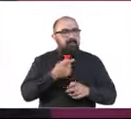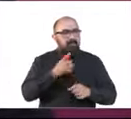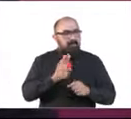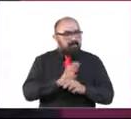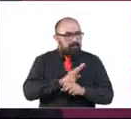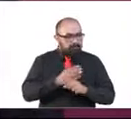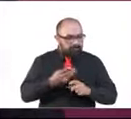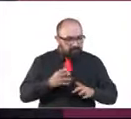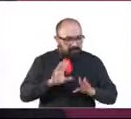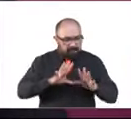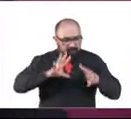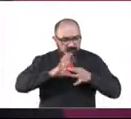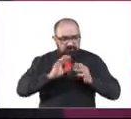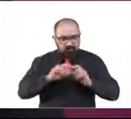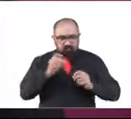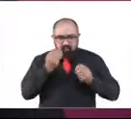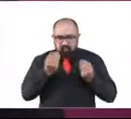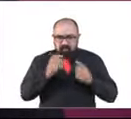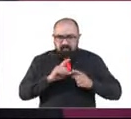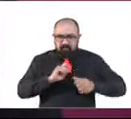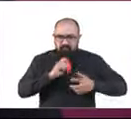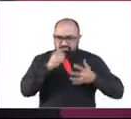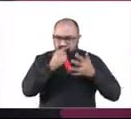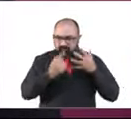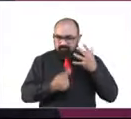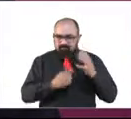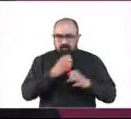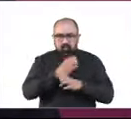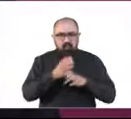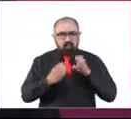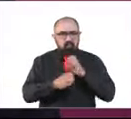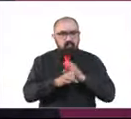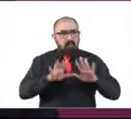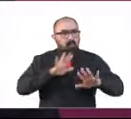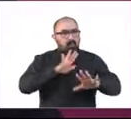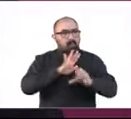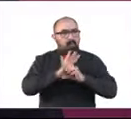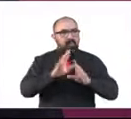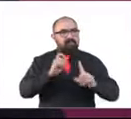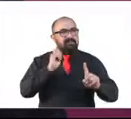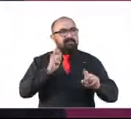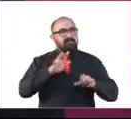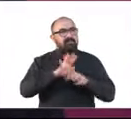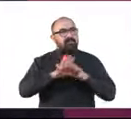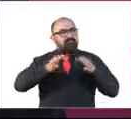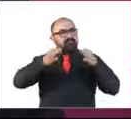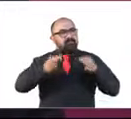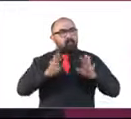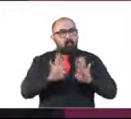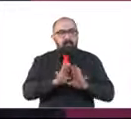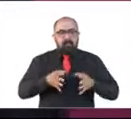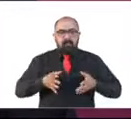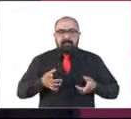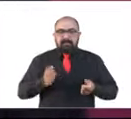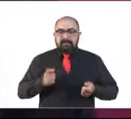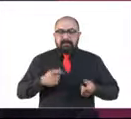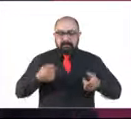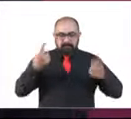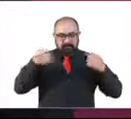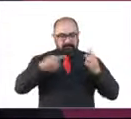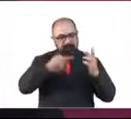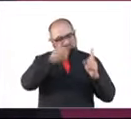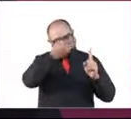de muchas cosas, pero tiene que ver fundamentalmente, entre otros, con la calidad de vida que podamos